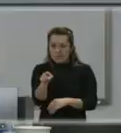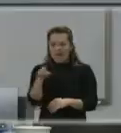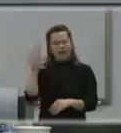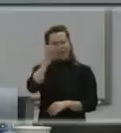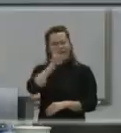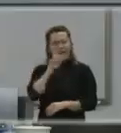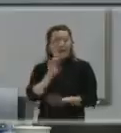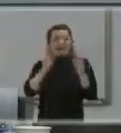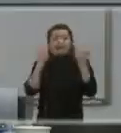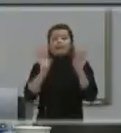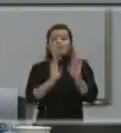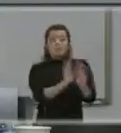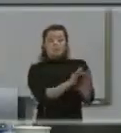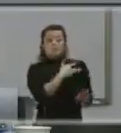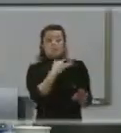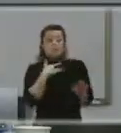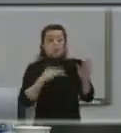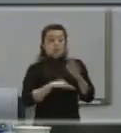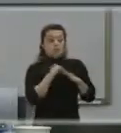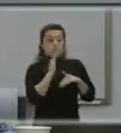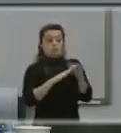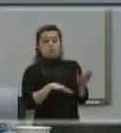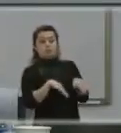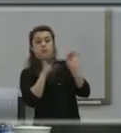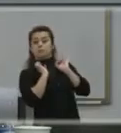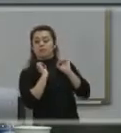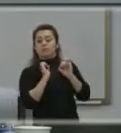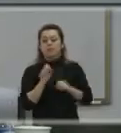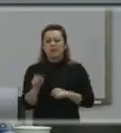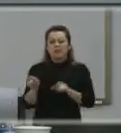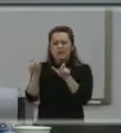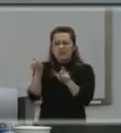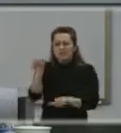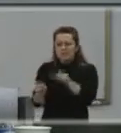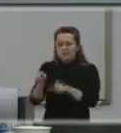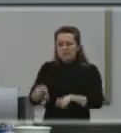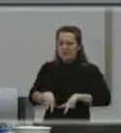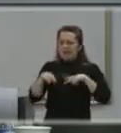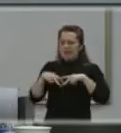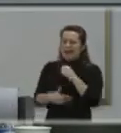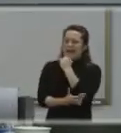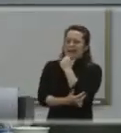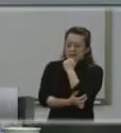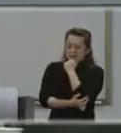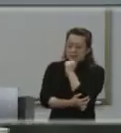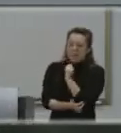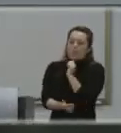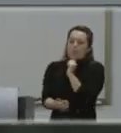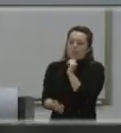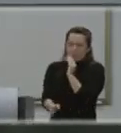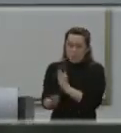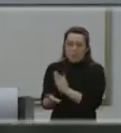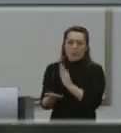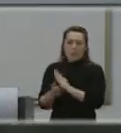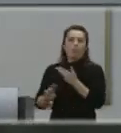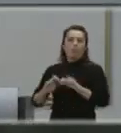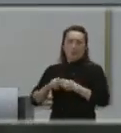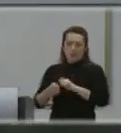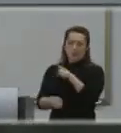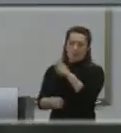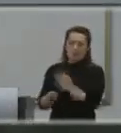tema únicamente de salud, la vida de la persona se vuelve un problema de salud para la sociedad, ¿sí? Entonces,